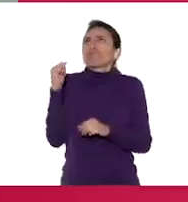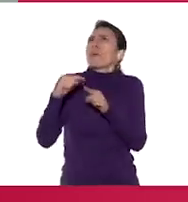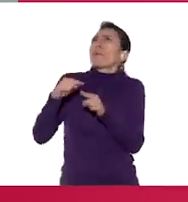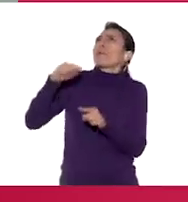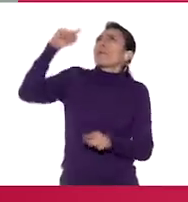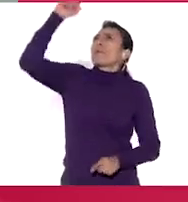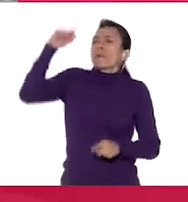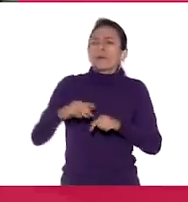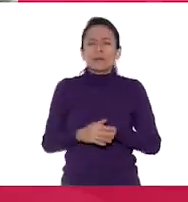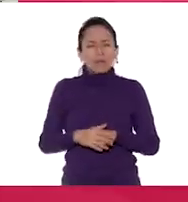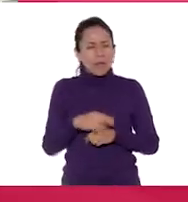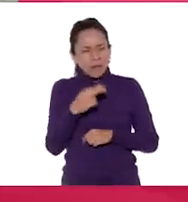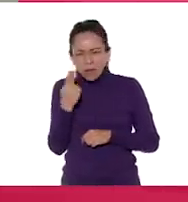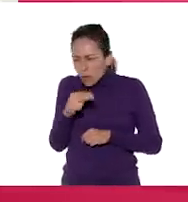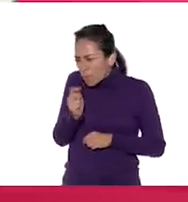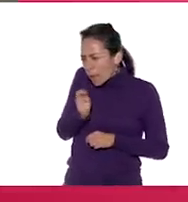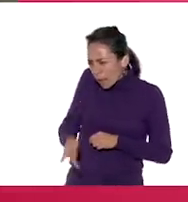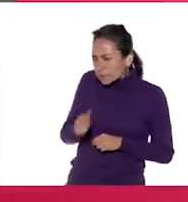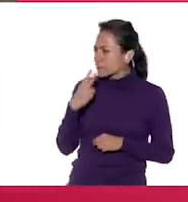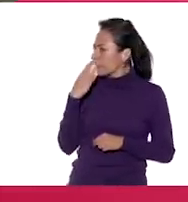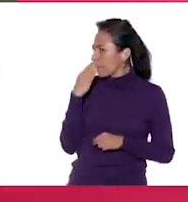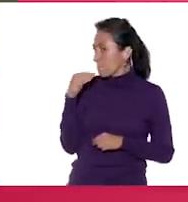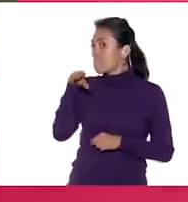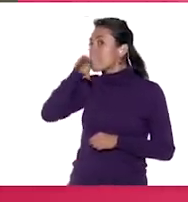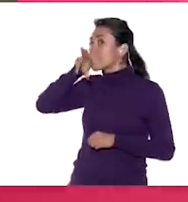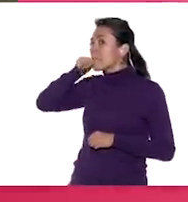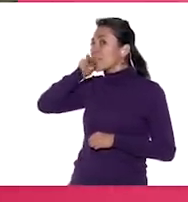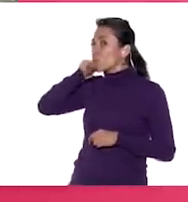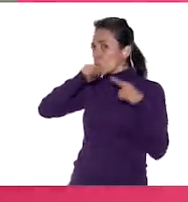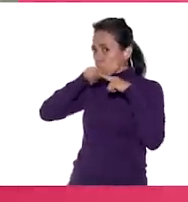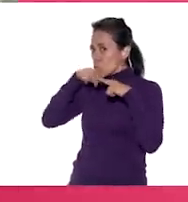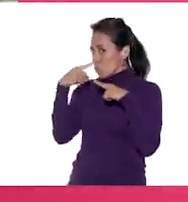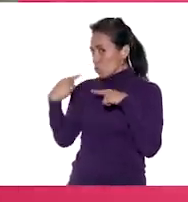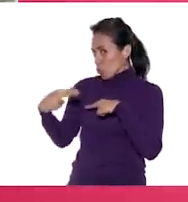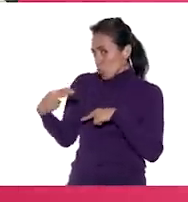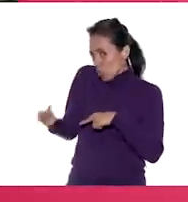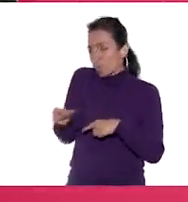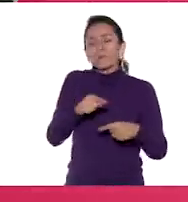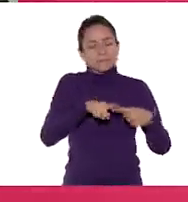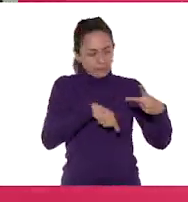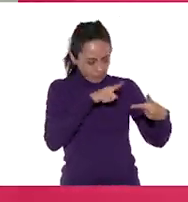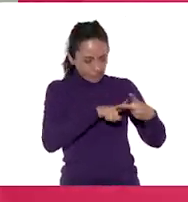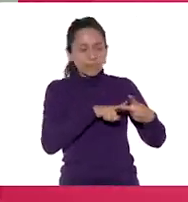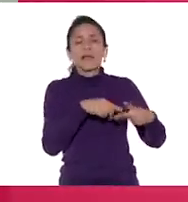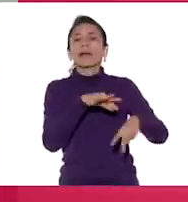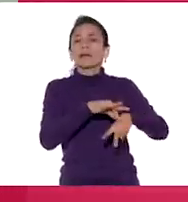¿Hadrosaurios son los picos de pato? Dinosaurios picos de pato y dinosaurios carnívoros.